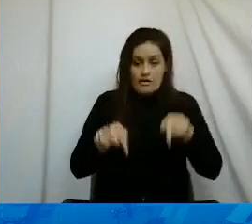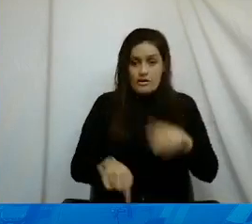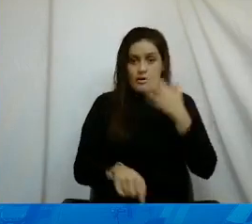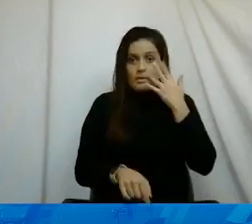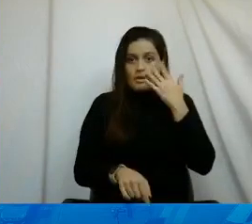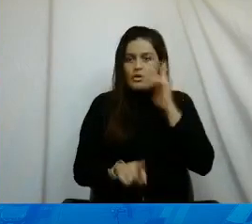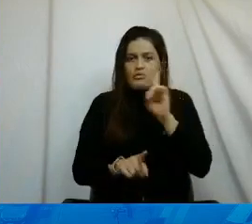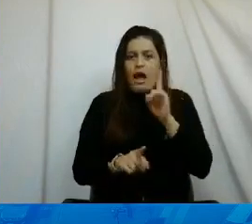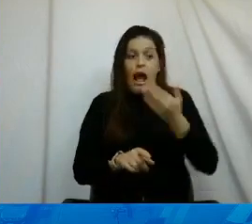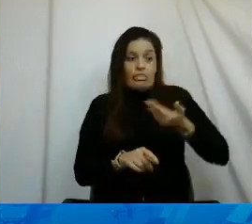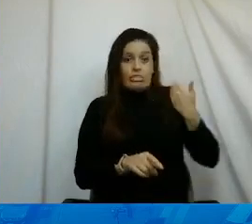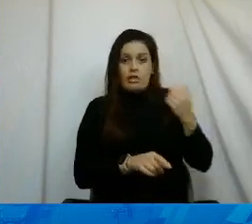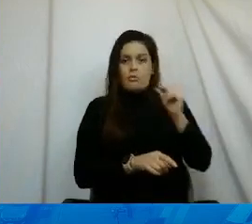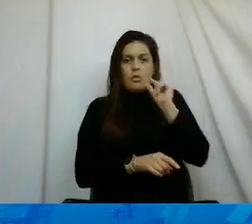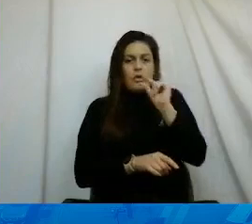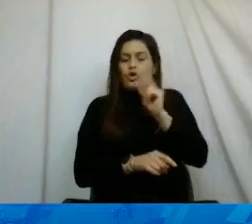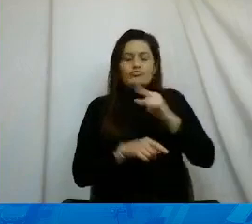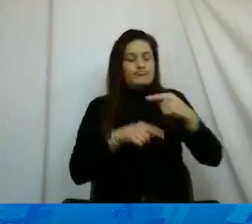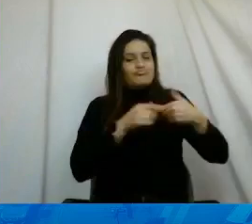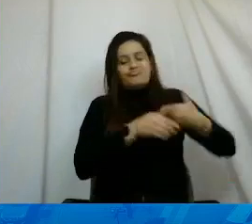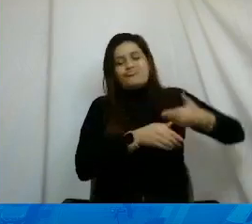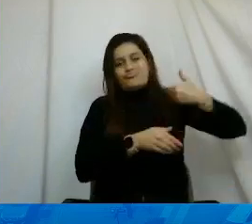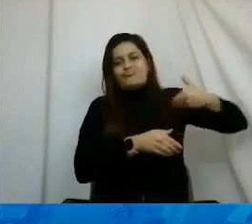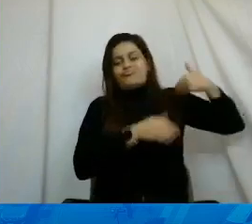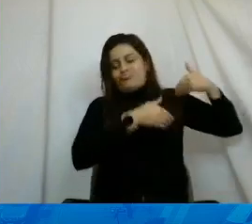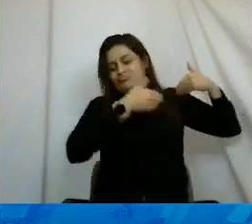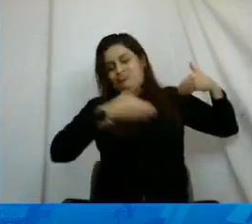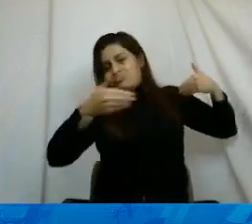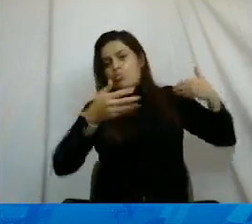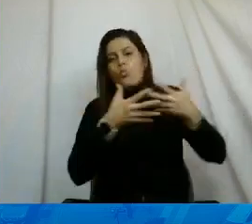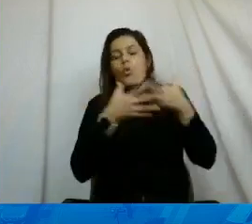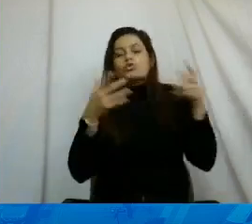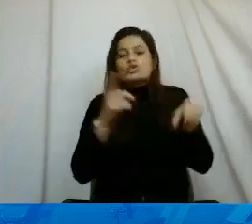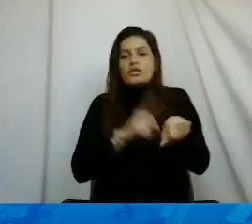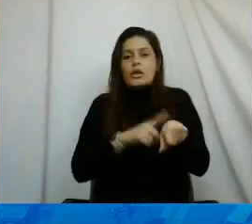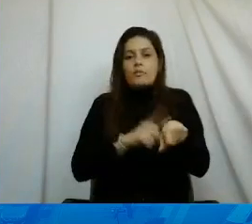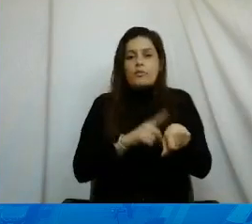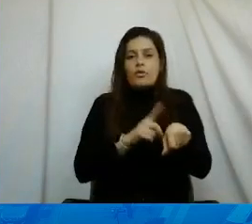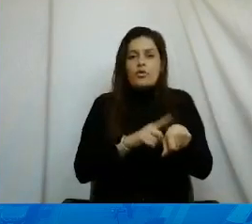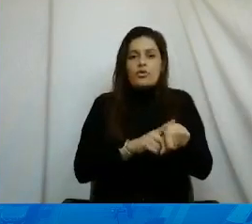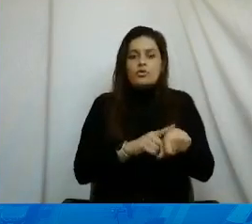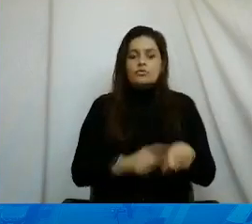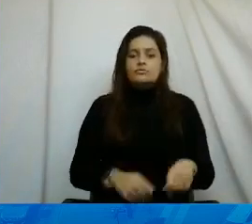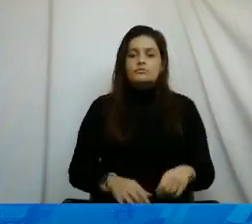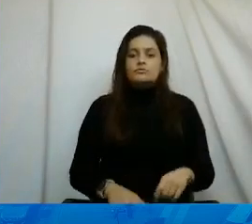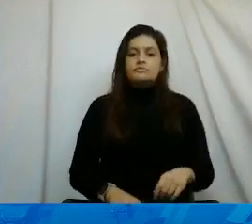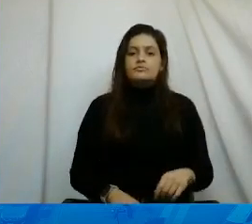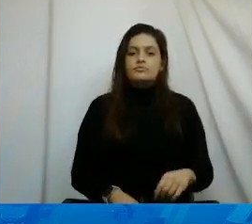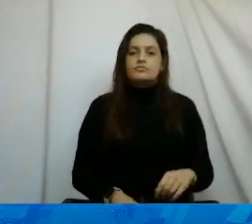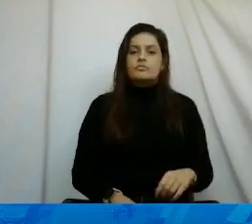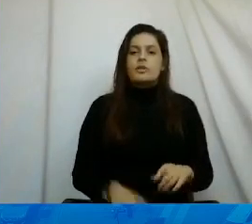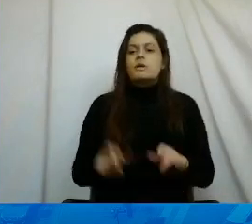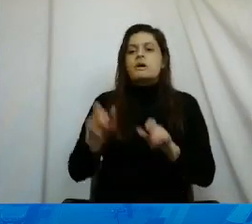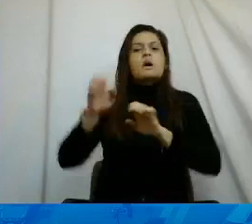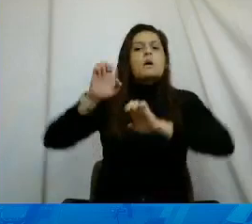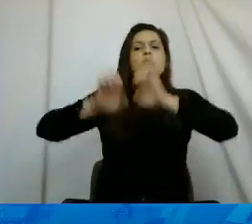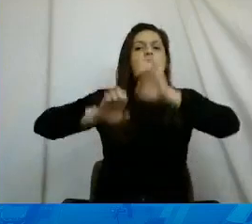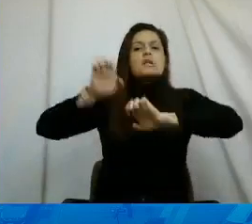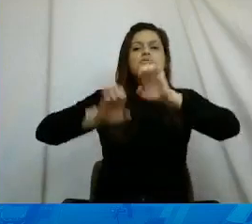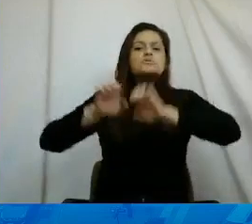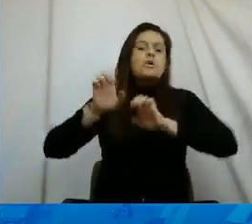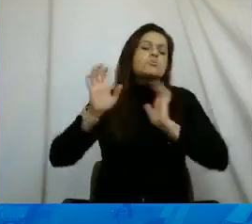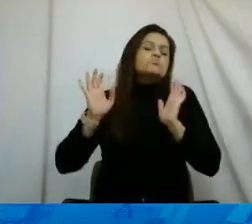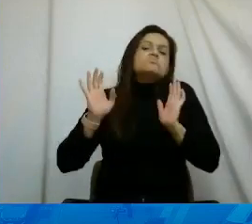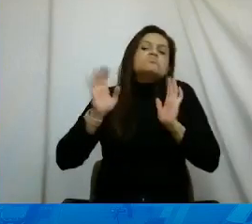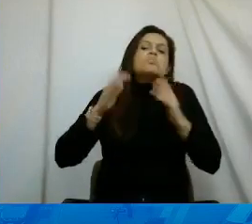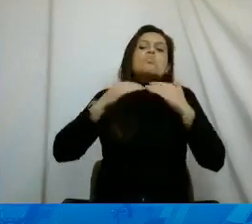vemos por mucho tiempo. Las empresas que hoy día todos podemos criticar, finalmente hacen de la suya, como le digo, son muy buenas